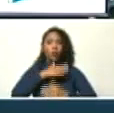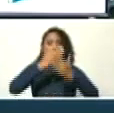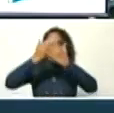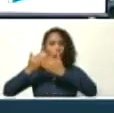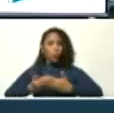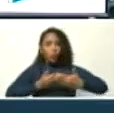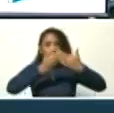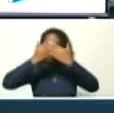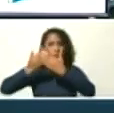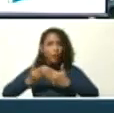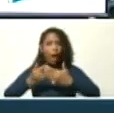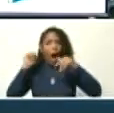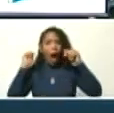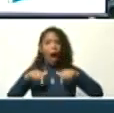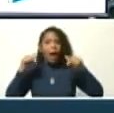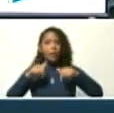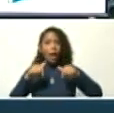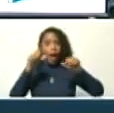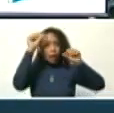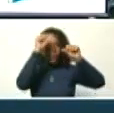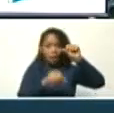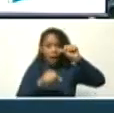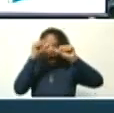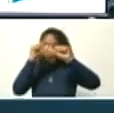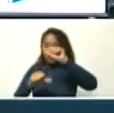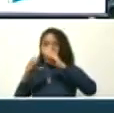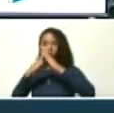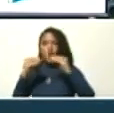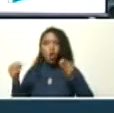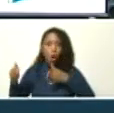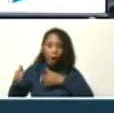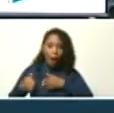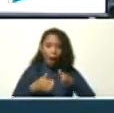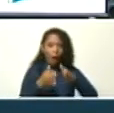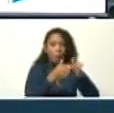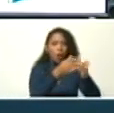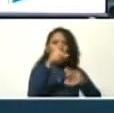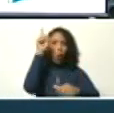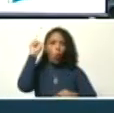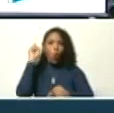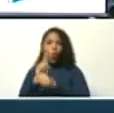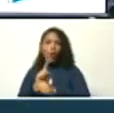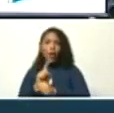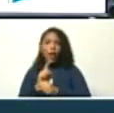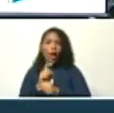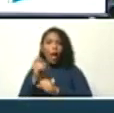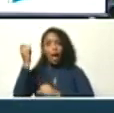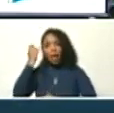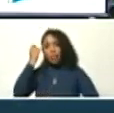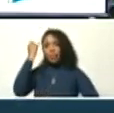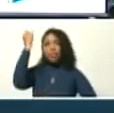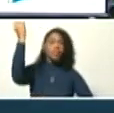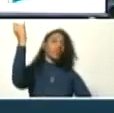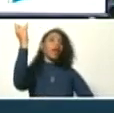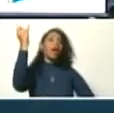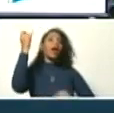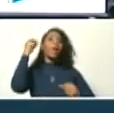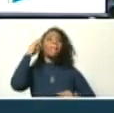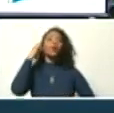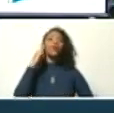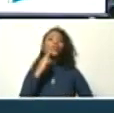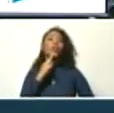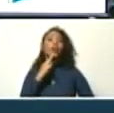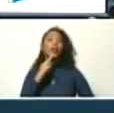estudiantes. Aquí él revisa la trayectoria única, creadora de la ideología